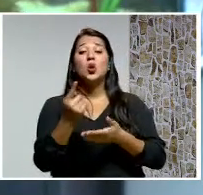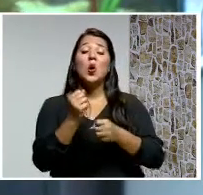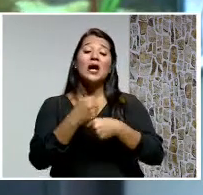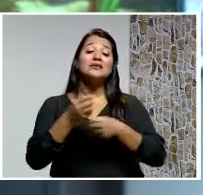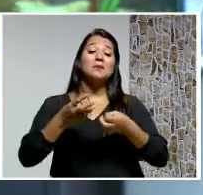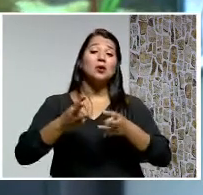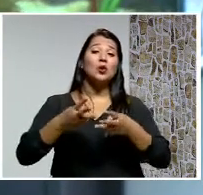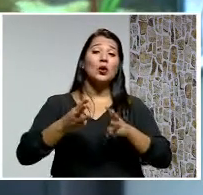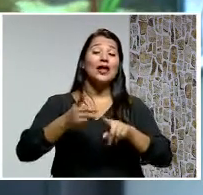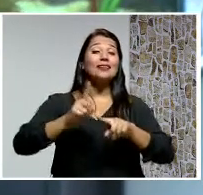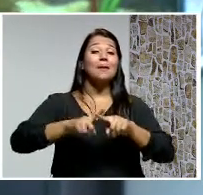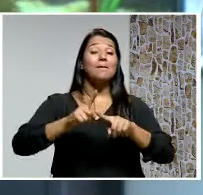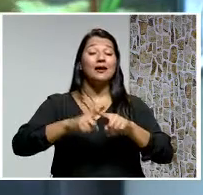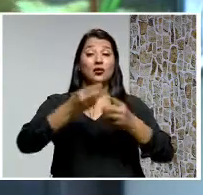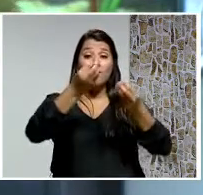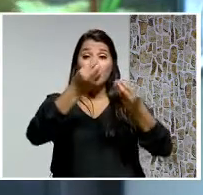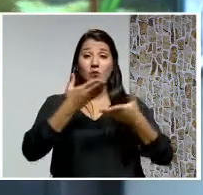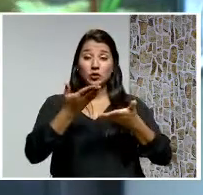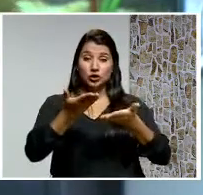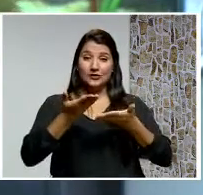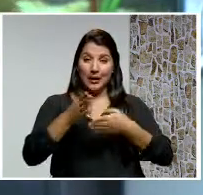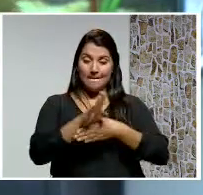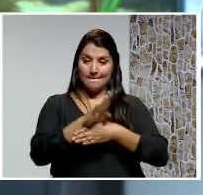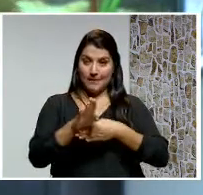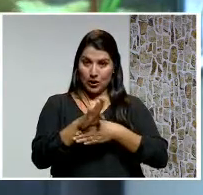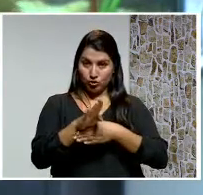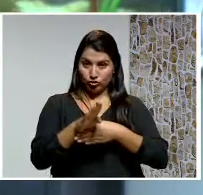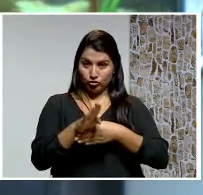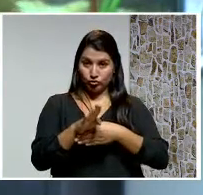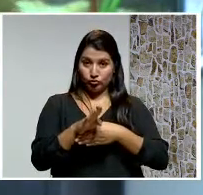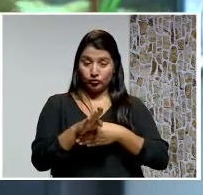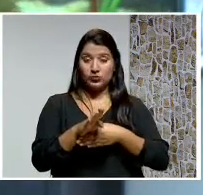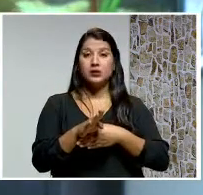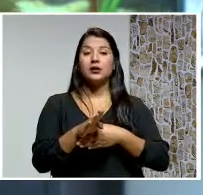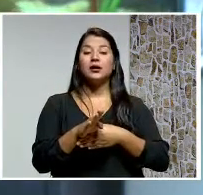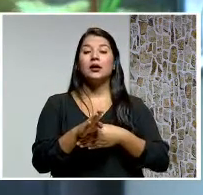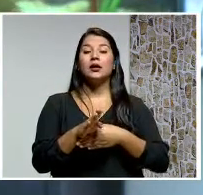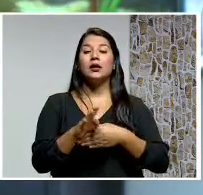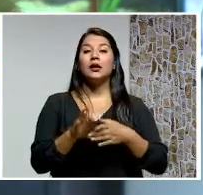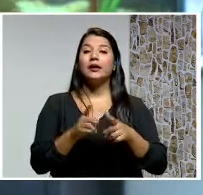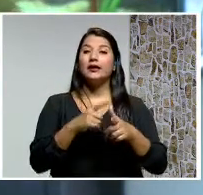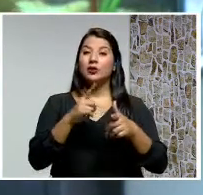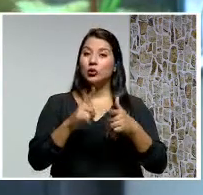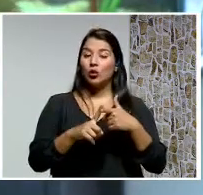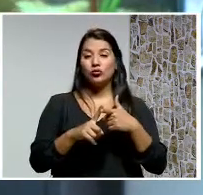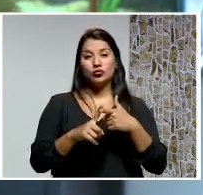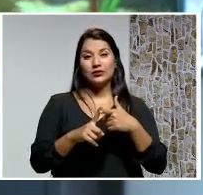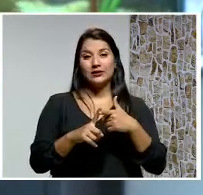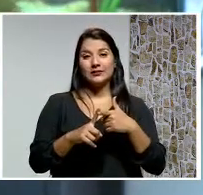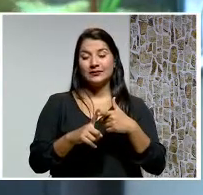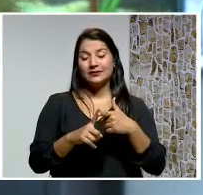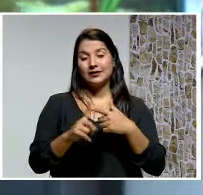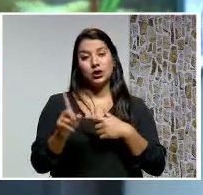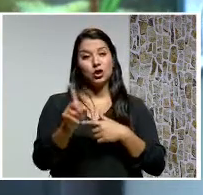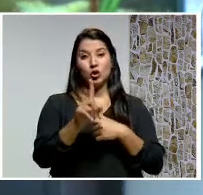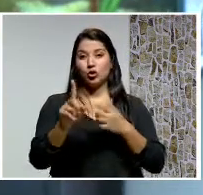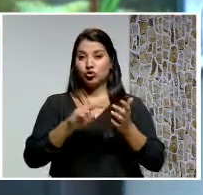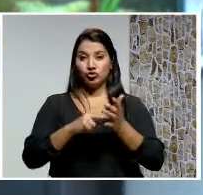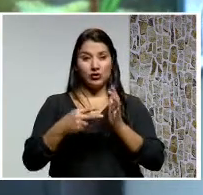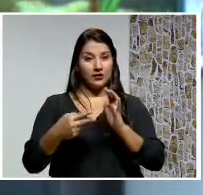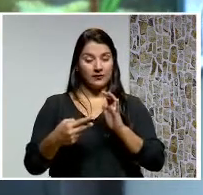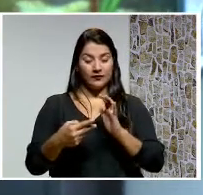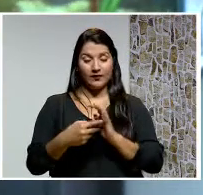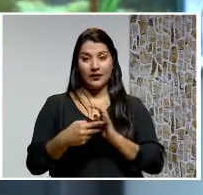financieras. Entonces, no necesariamente la tasa de política monetaria se está traduciendo en una reducción en la tasa